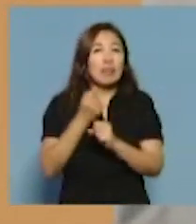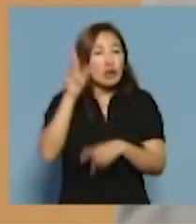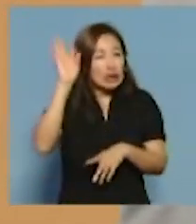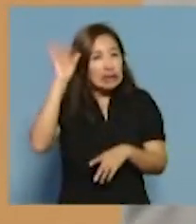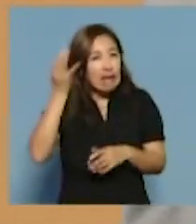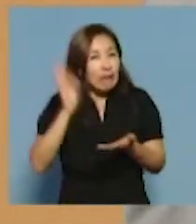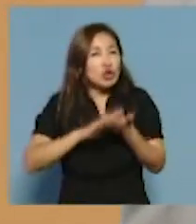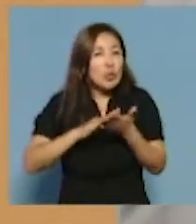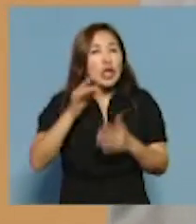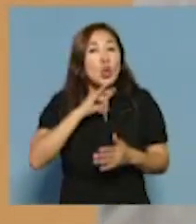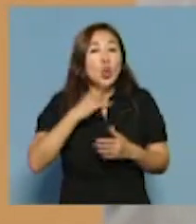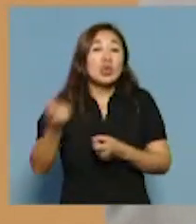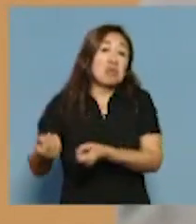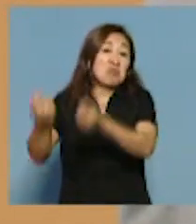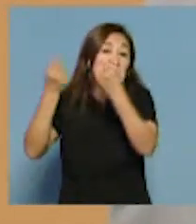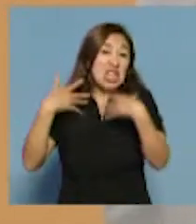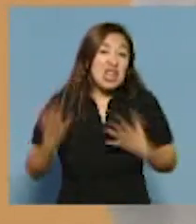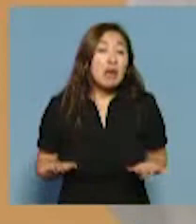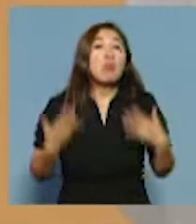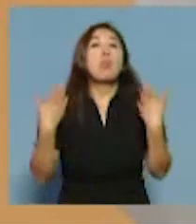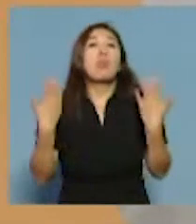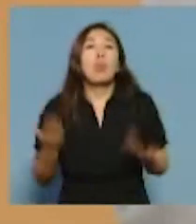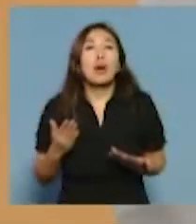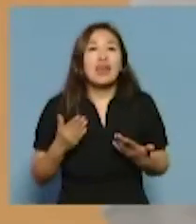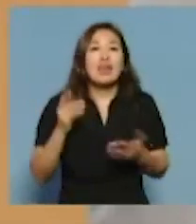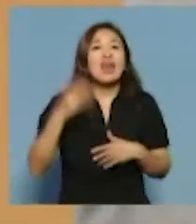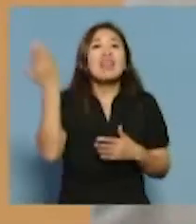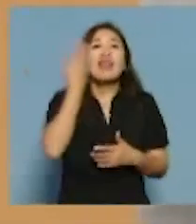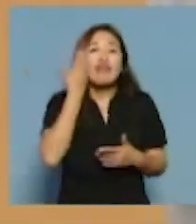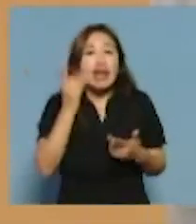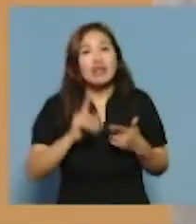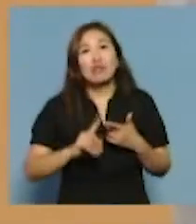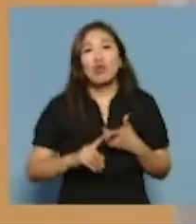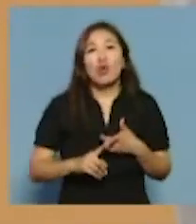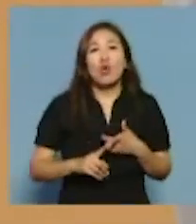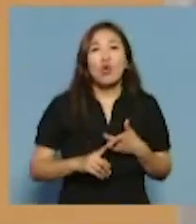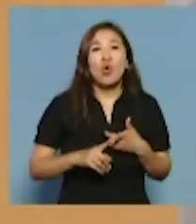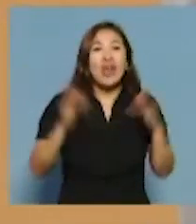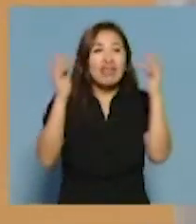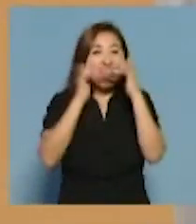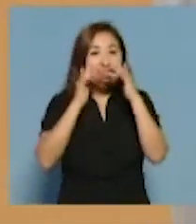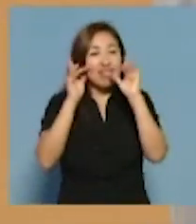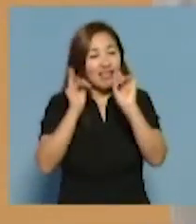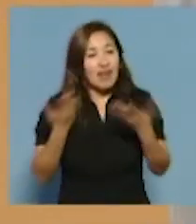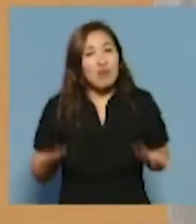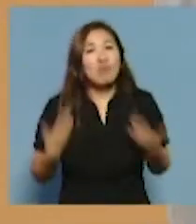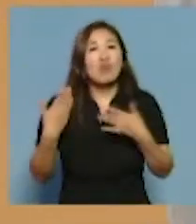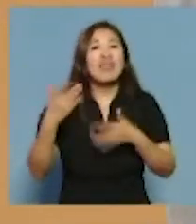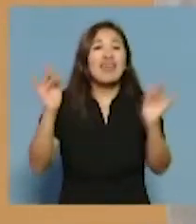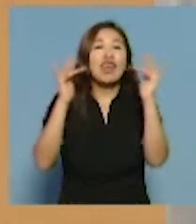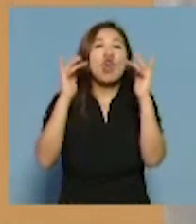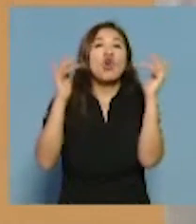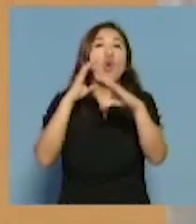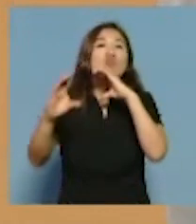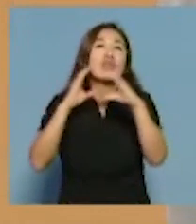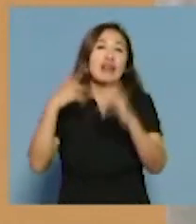datos de la historia y jujuy que nos quiera hacer llegar y además estamos en facebook estamos en el sitio de internet entonces nos pueden contactar